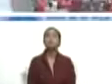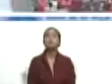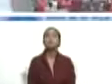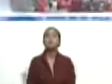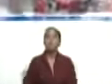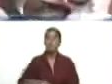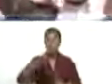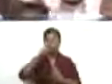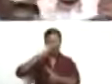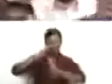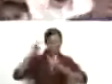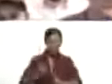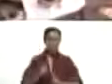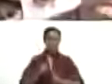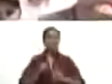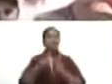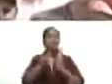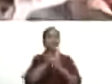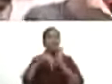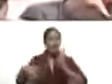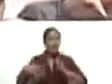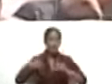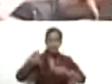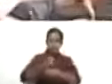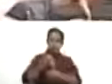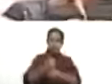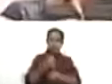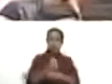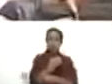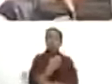Que les respeten el derecho al trabajo,